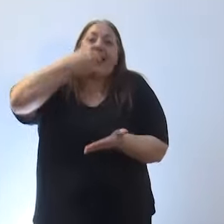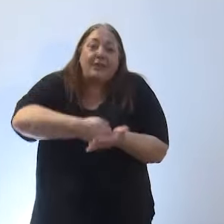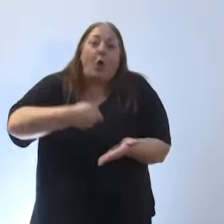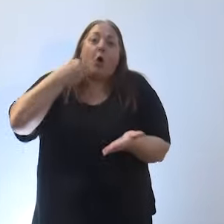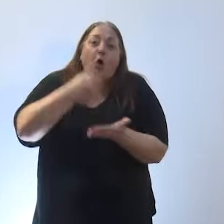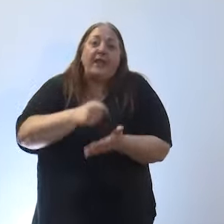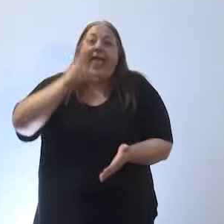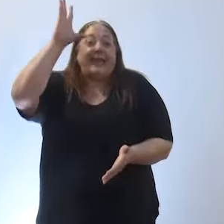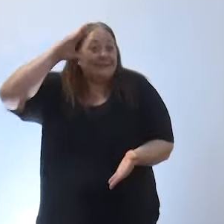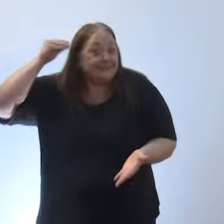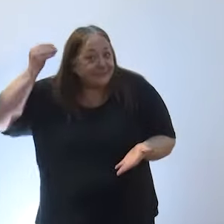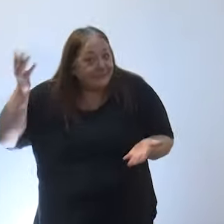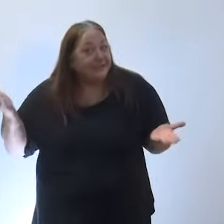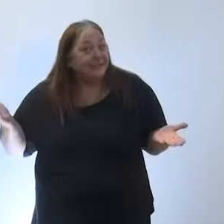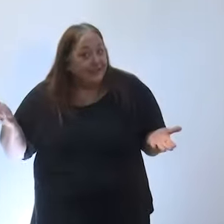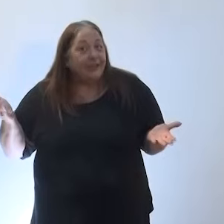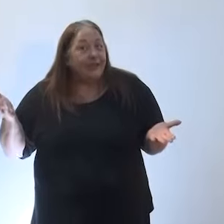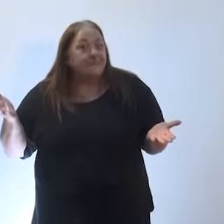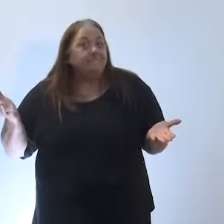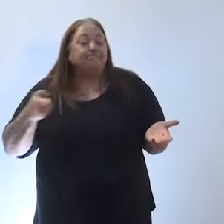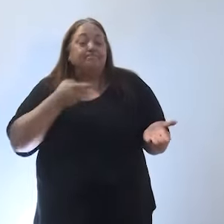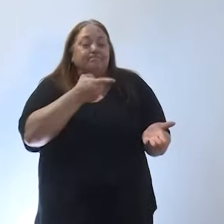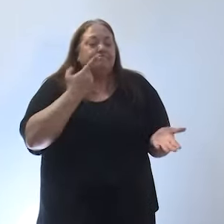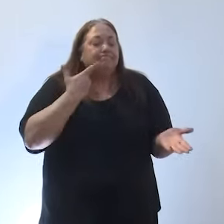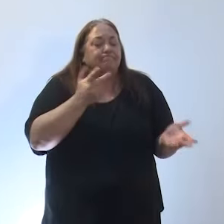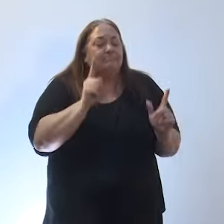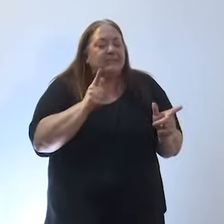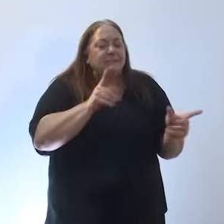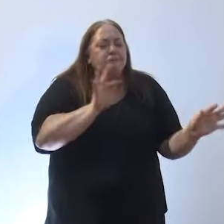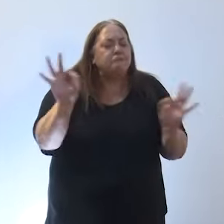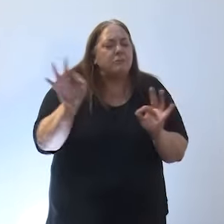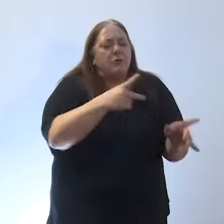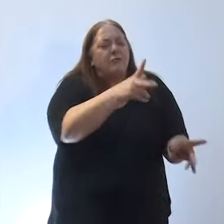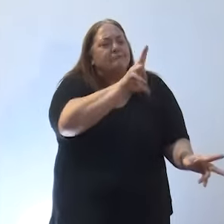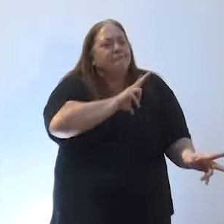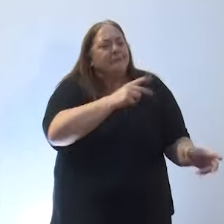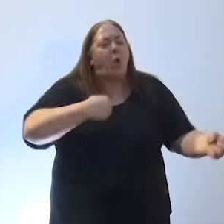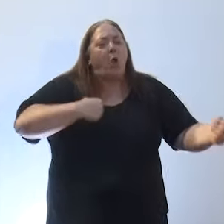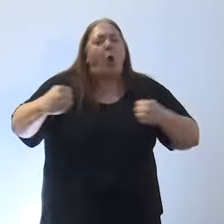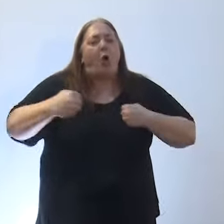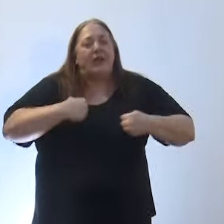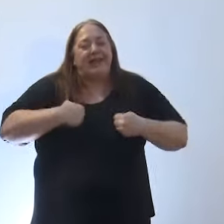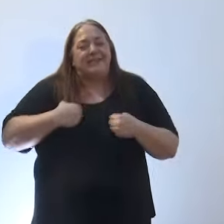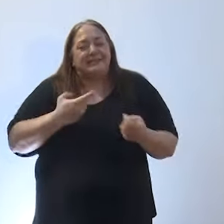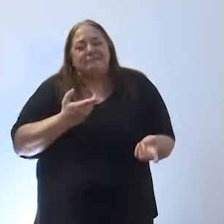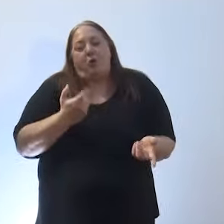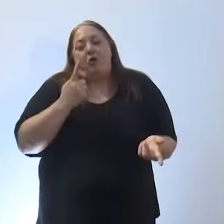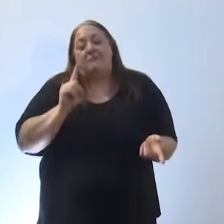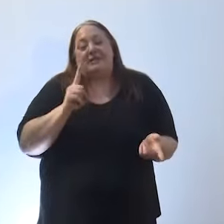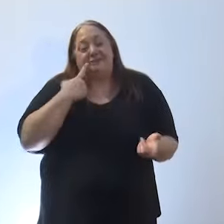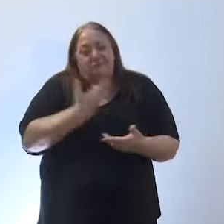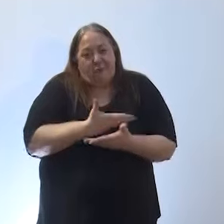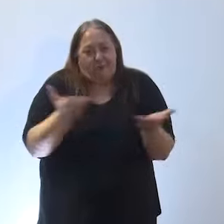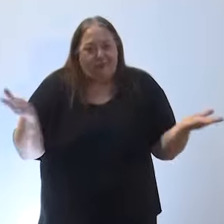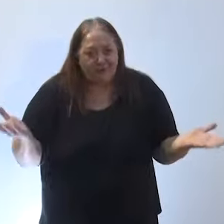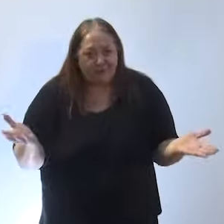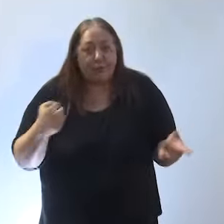totalmente a mir por ahí es está medido en esto que vos decías del goril ismo en disponibilidad y